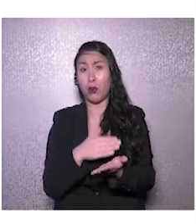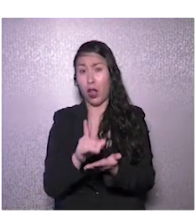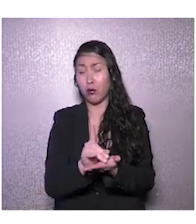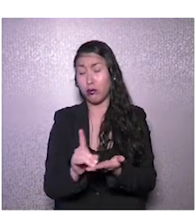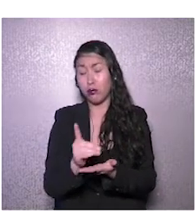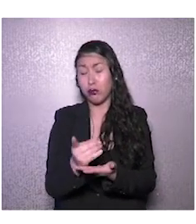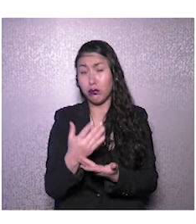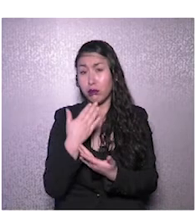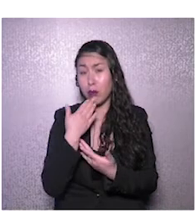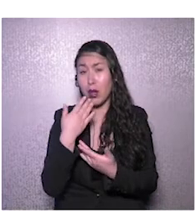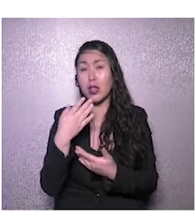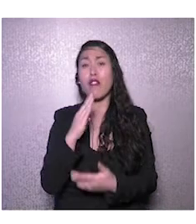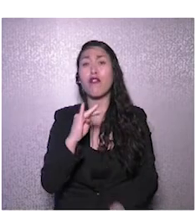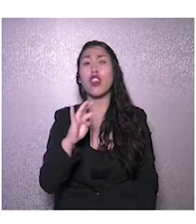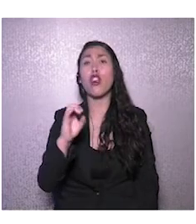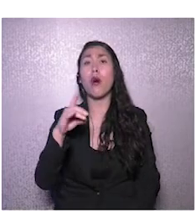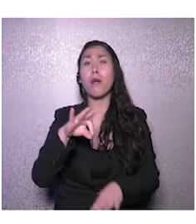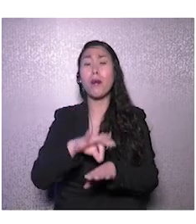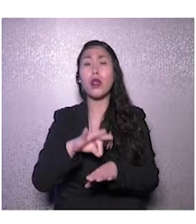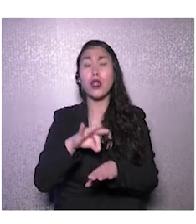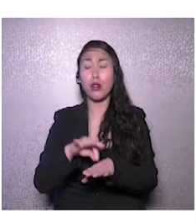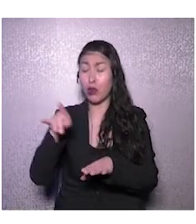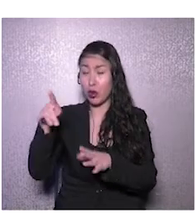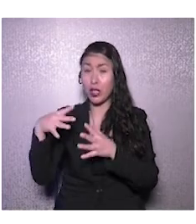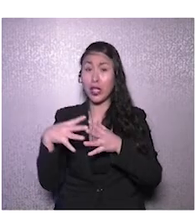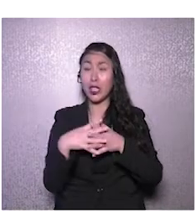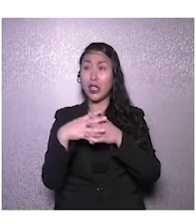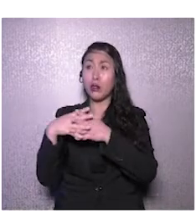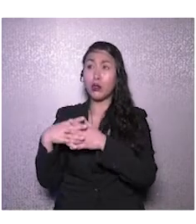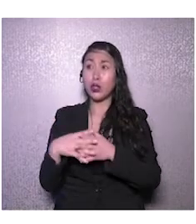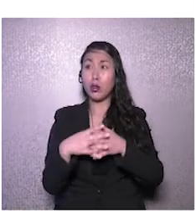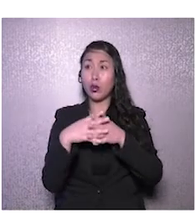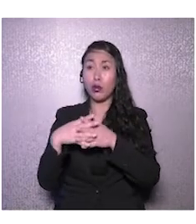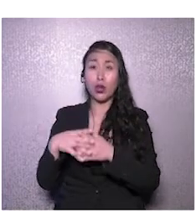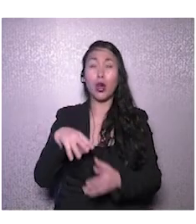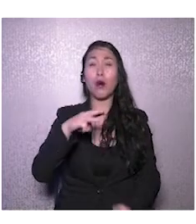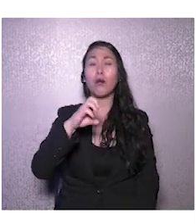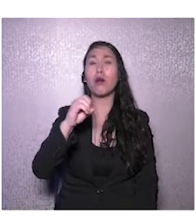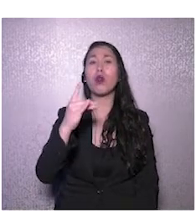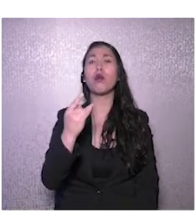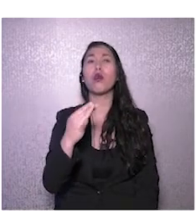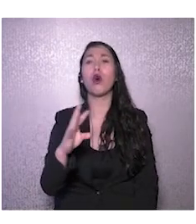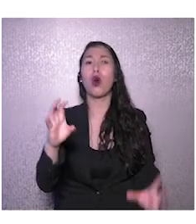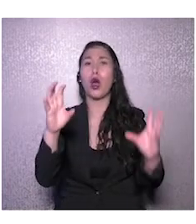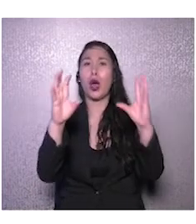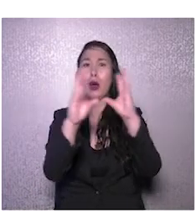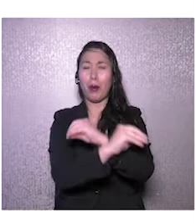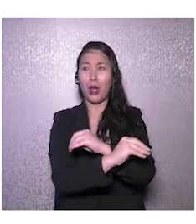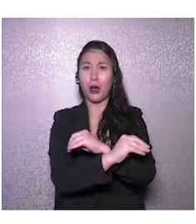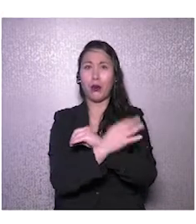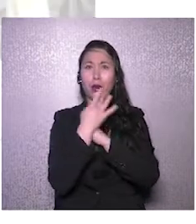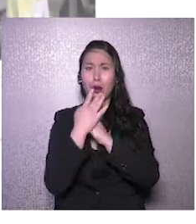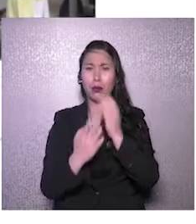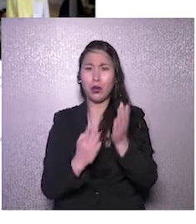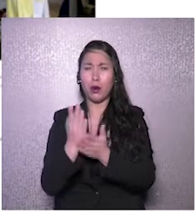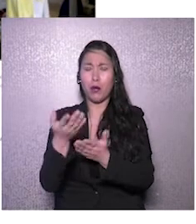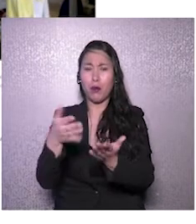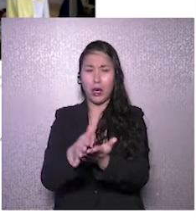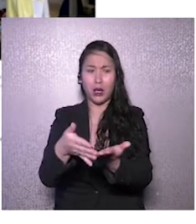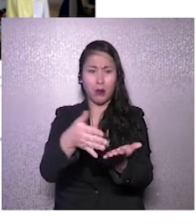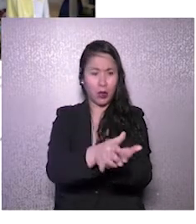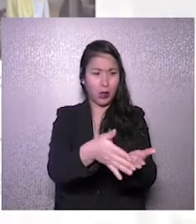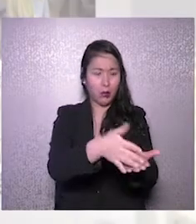importante de una UCI en Estados Unidos que tuvo que apagar un módulo de prescripción electrónica porque empezó a aumentar la mortalidad en su hospital.